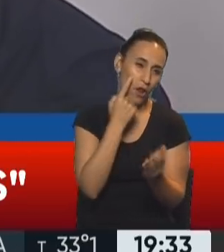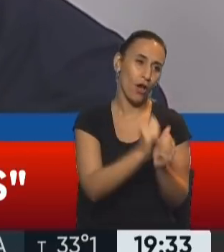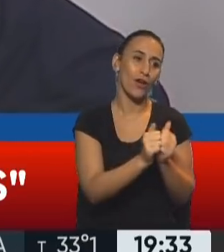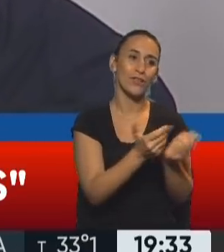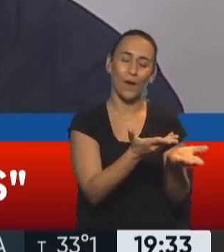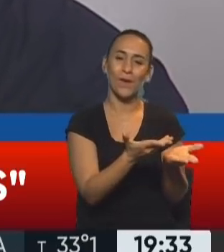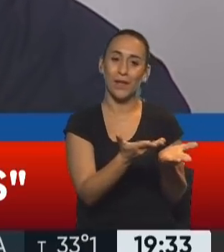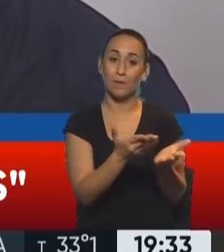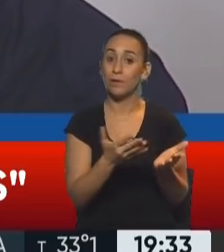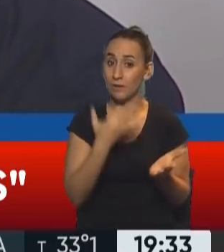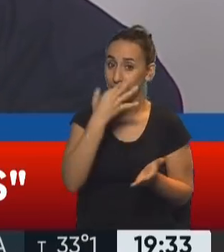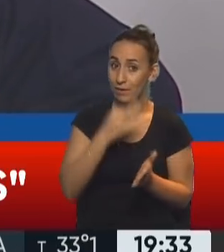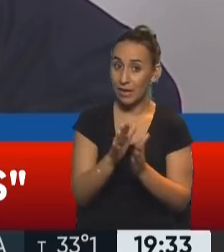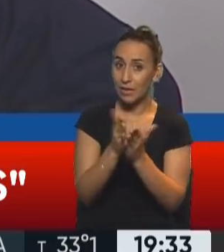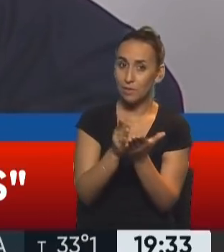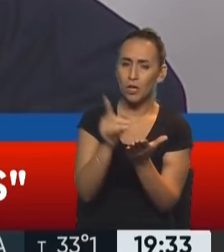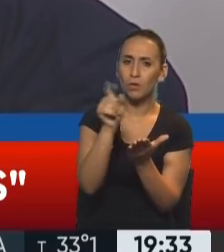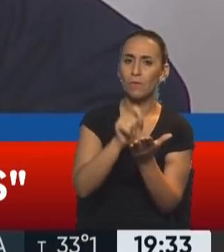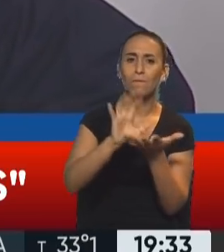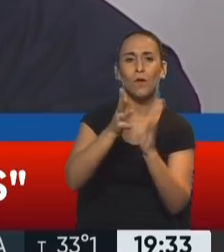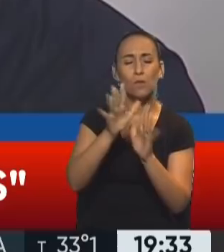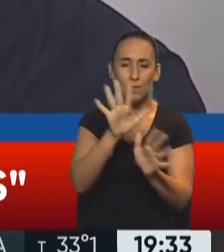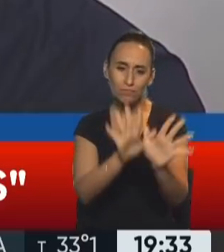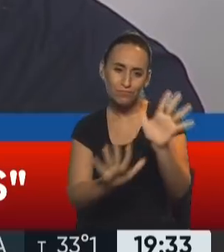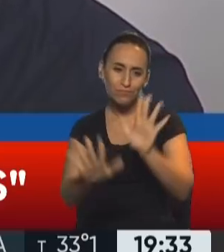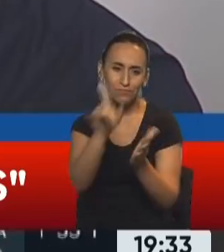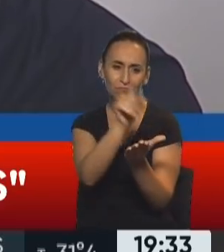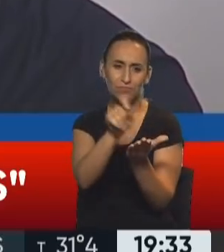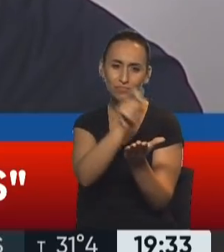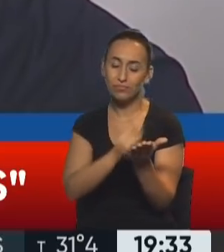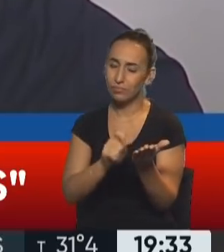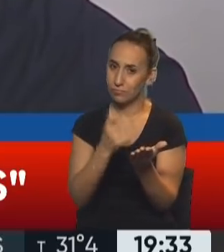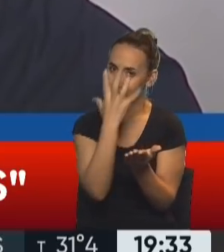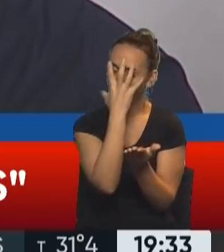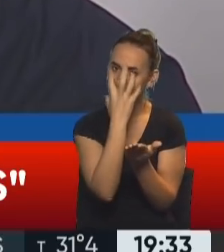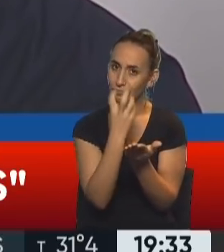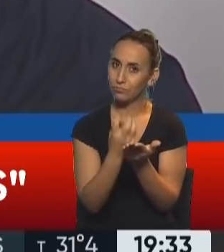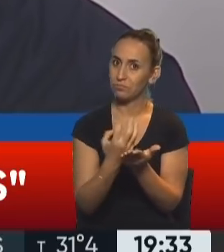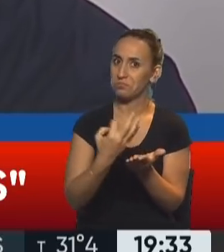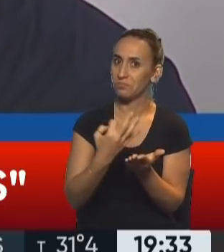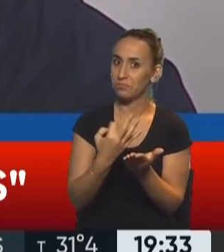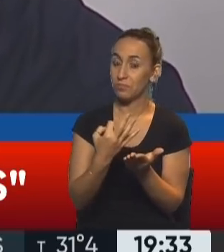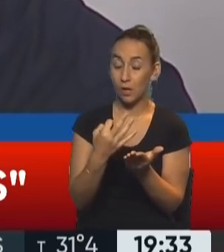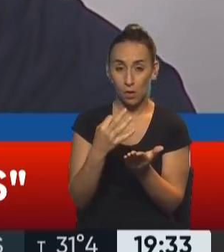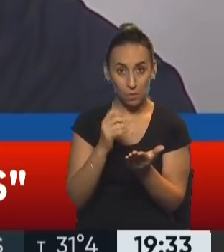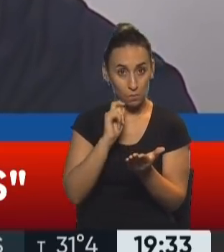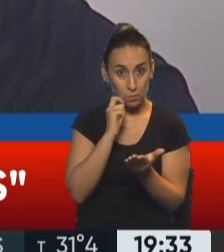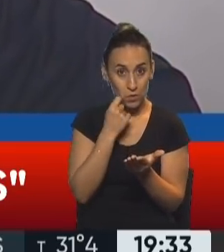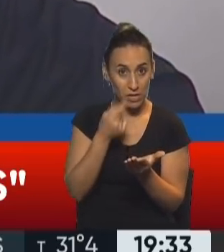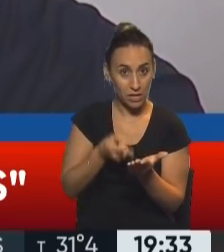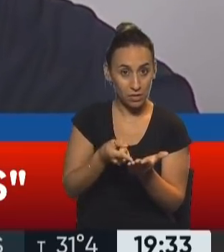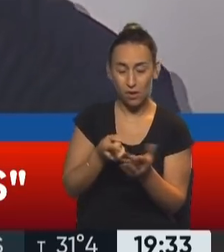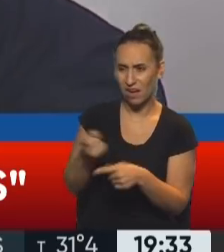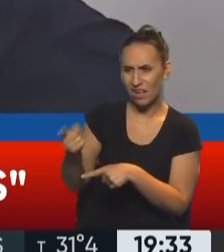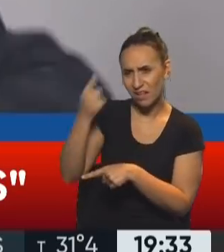libro maravillosamente escrito y que además es lindo contar cómo se le ocurrió a